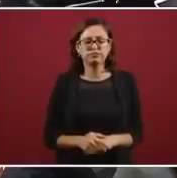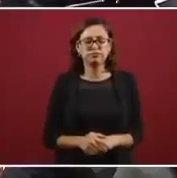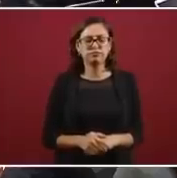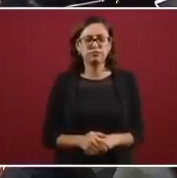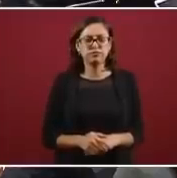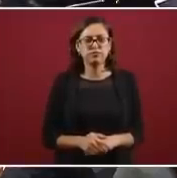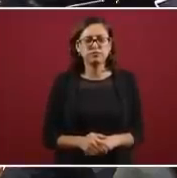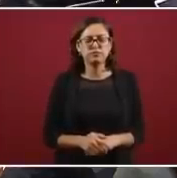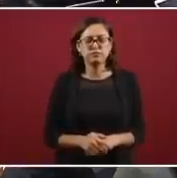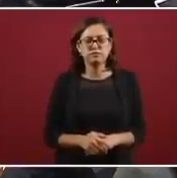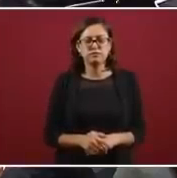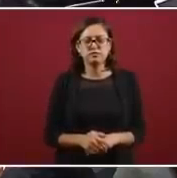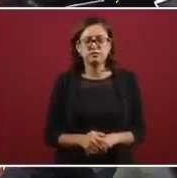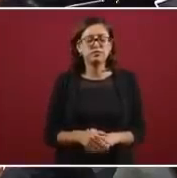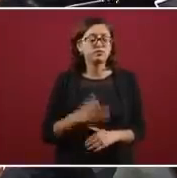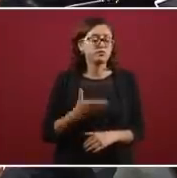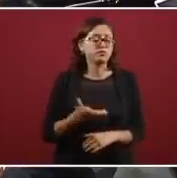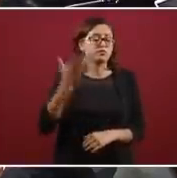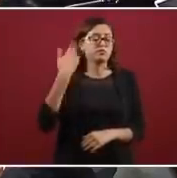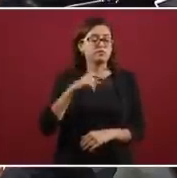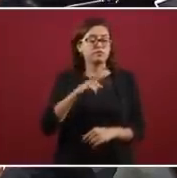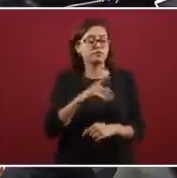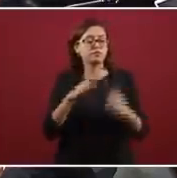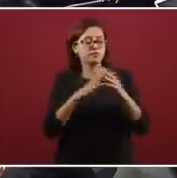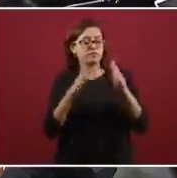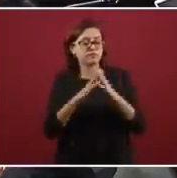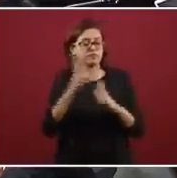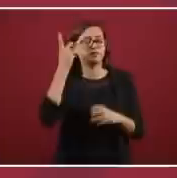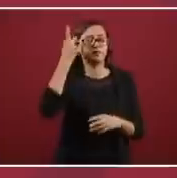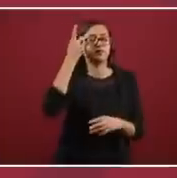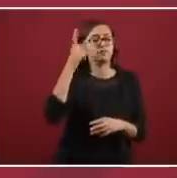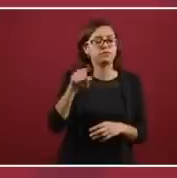del ciudadano chino-mexicano,